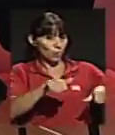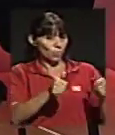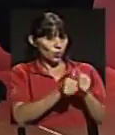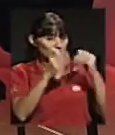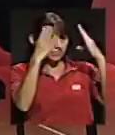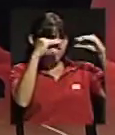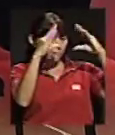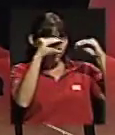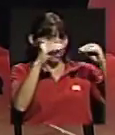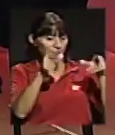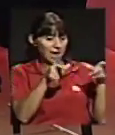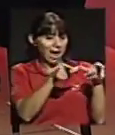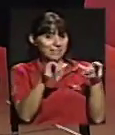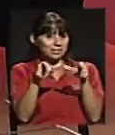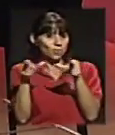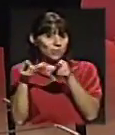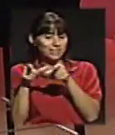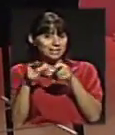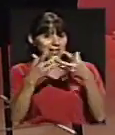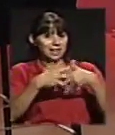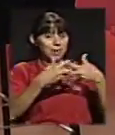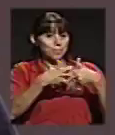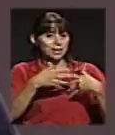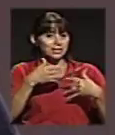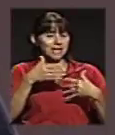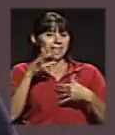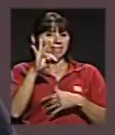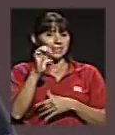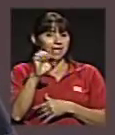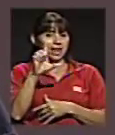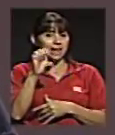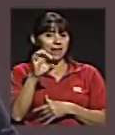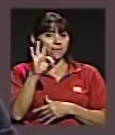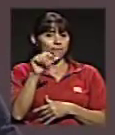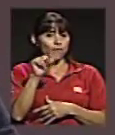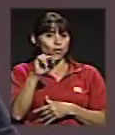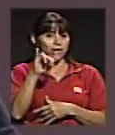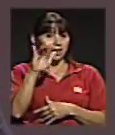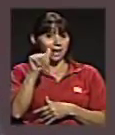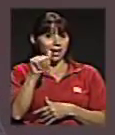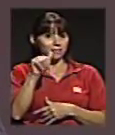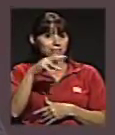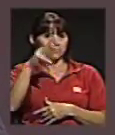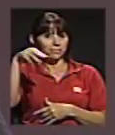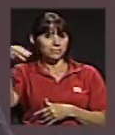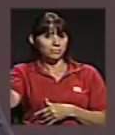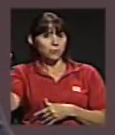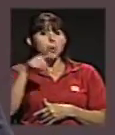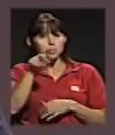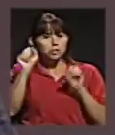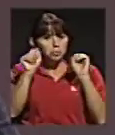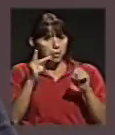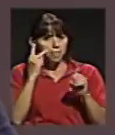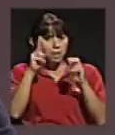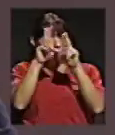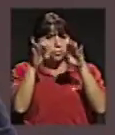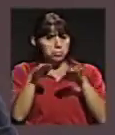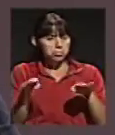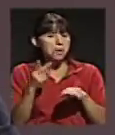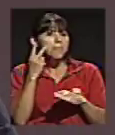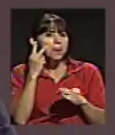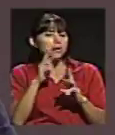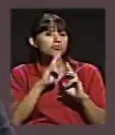digamos, de acciones de la empresa Telefónica, que es una que usted está consultado en línea también, usted puede entrar a la página Telefónica y ver los estados anuales de finanzas de la